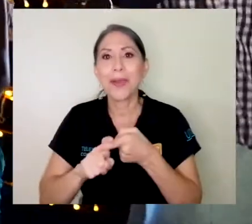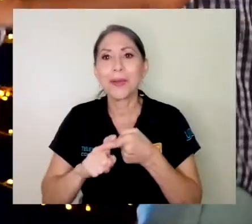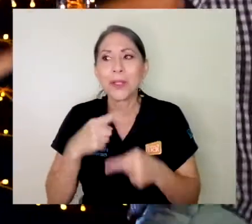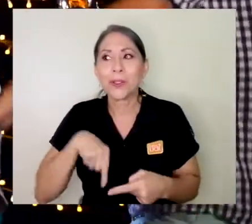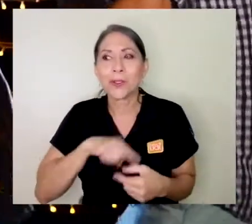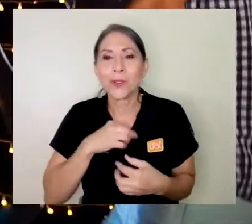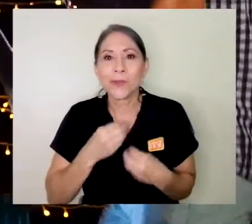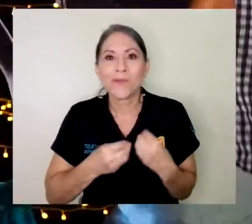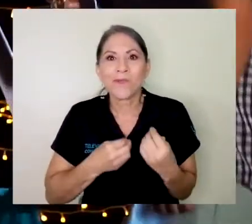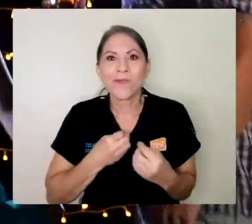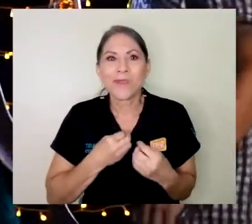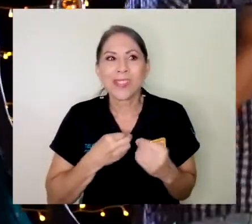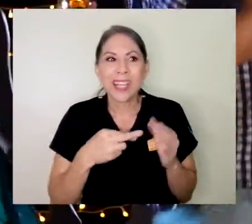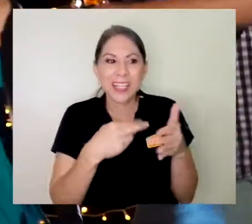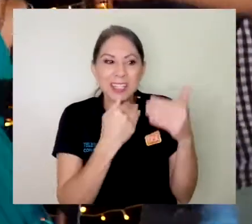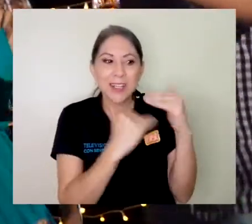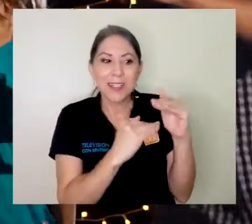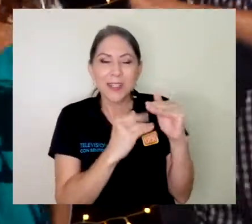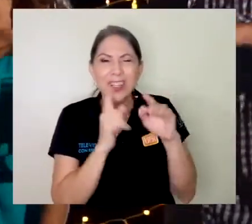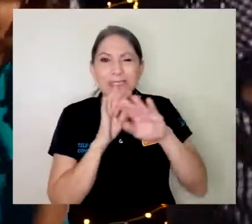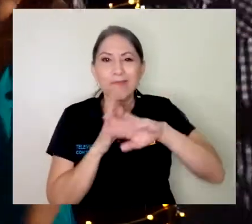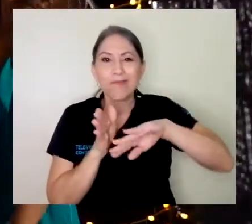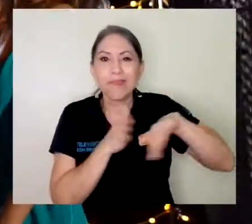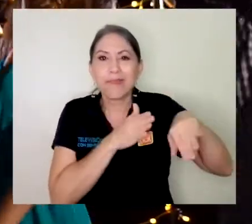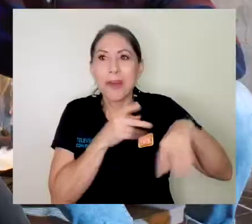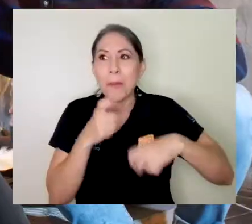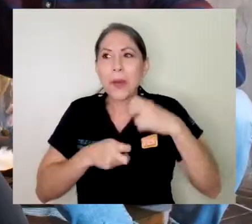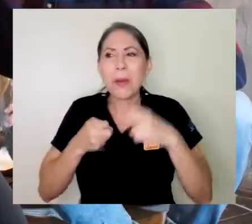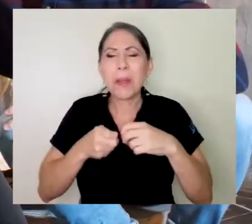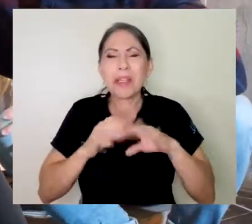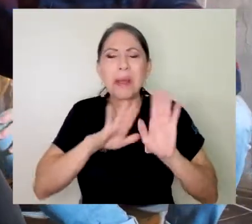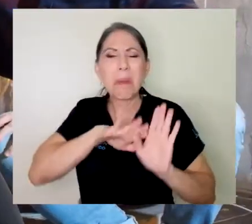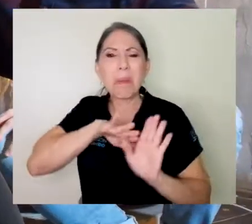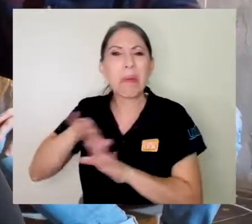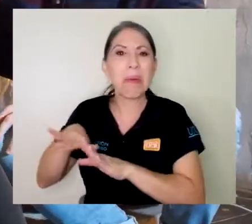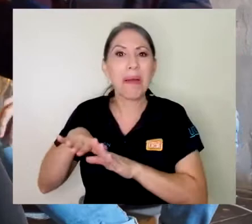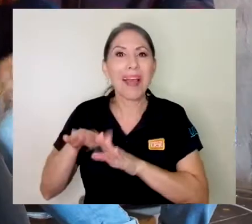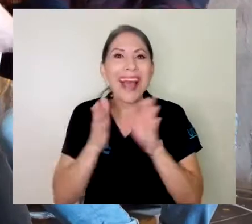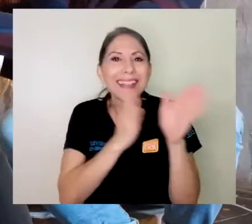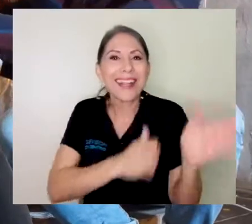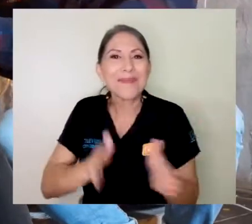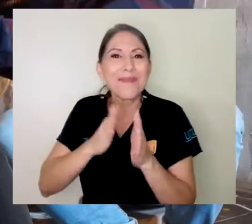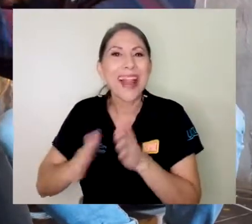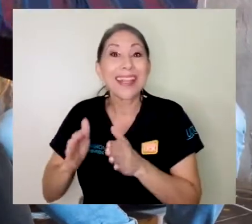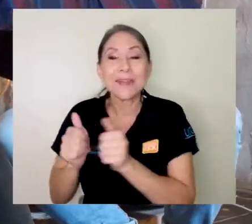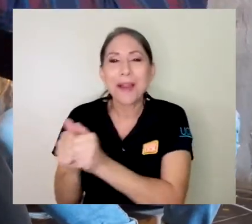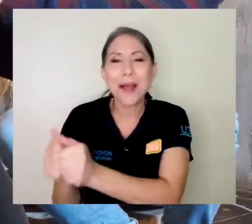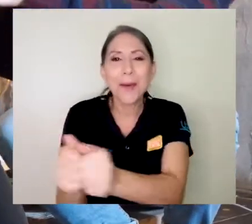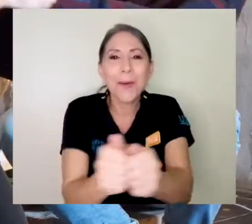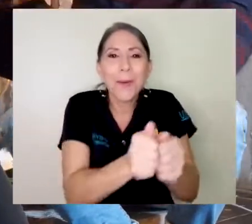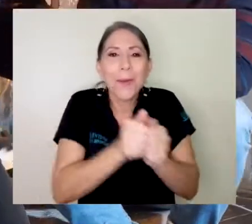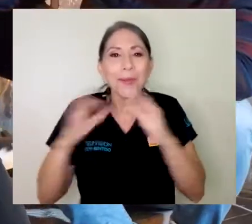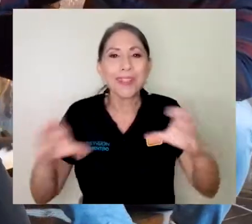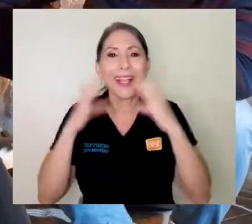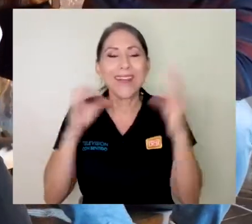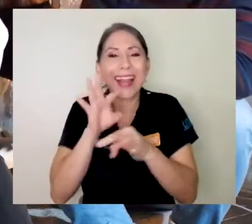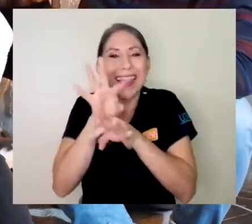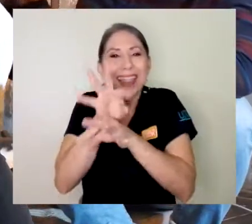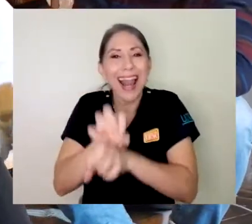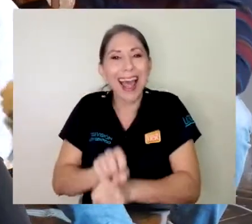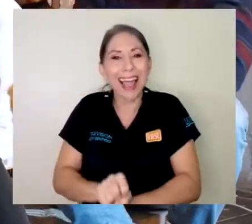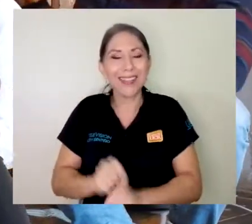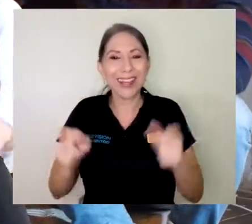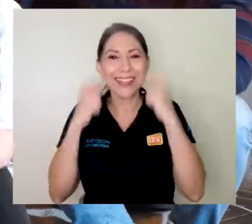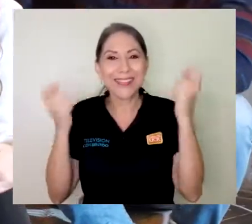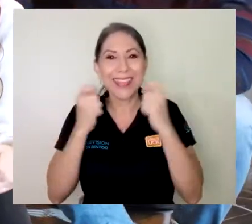las restricciones, dejar atrás los problemas y hacer planes para celebrar juntos las tradicionales fiestas de Navidad.